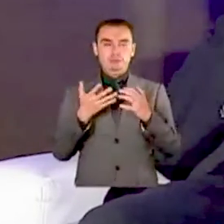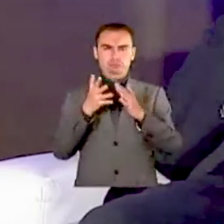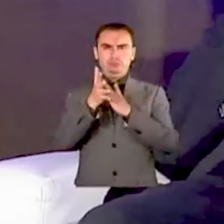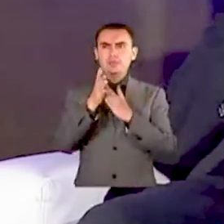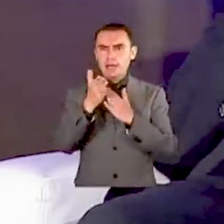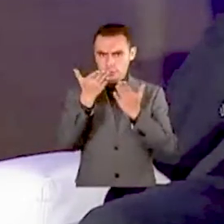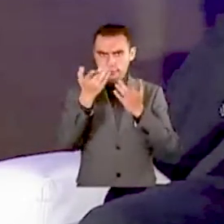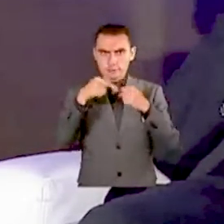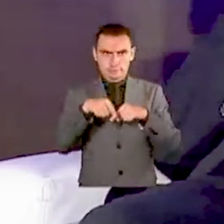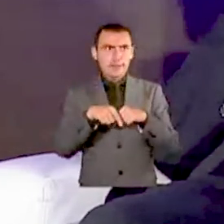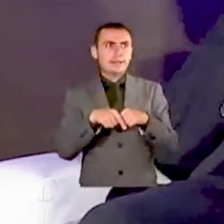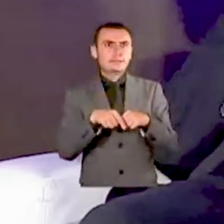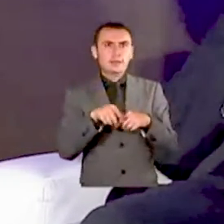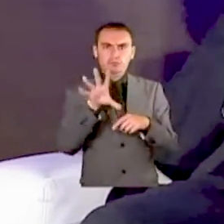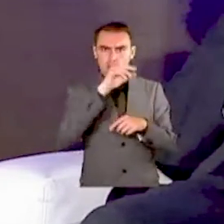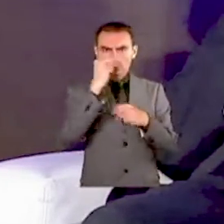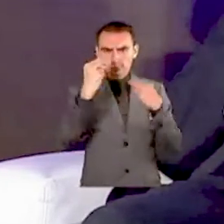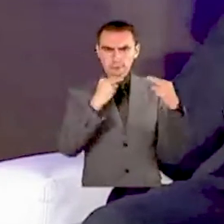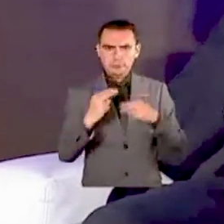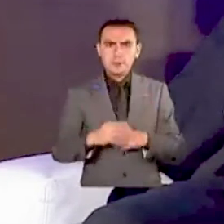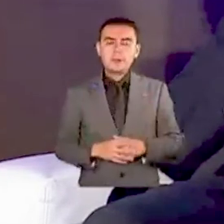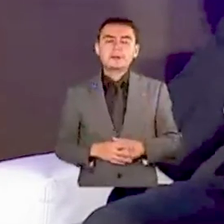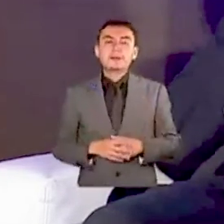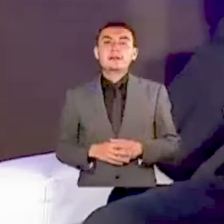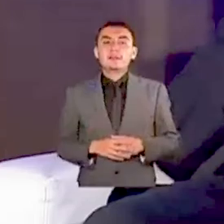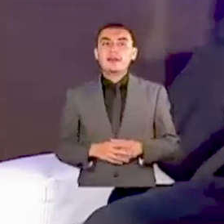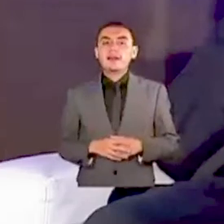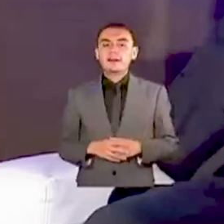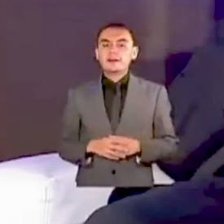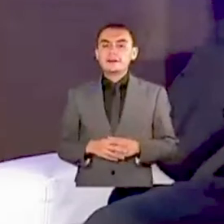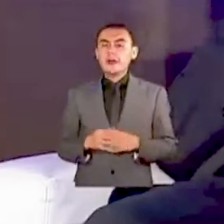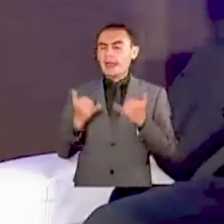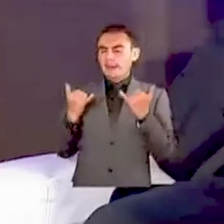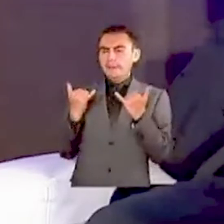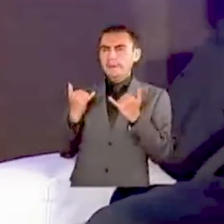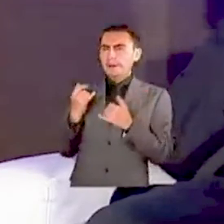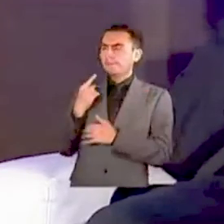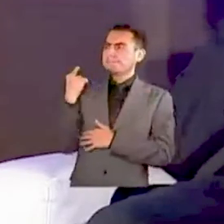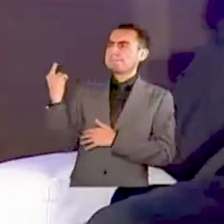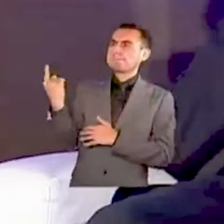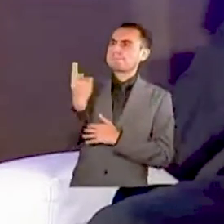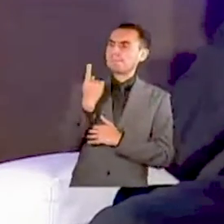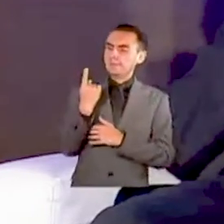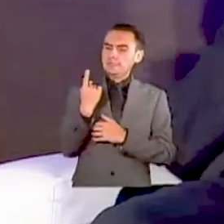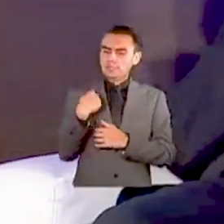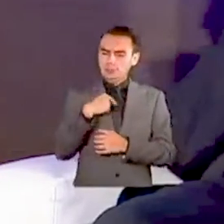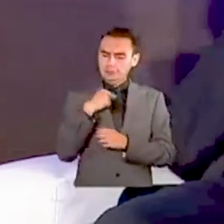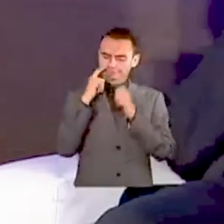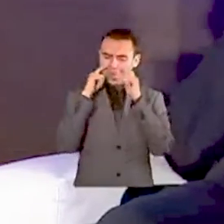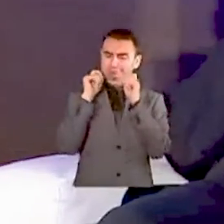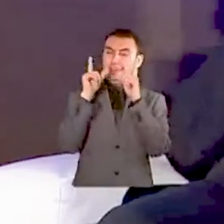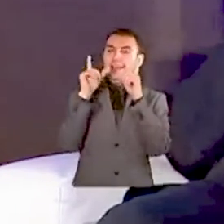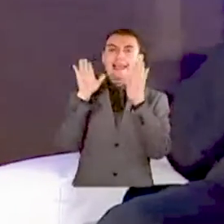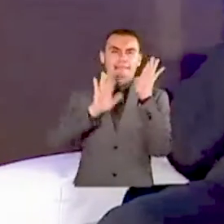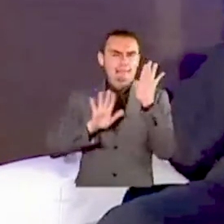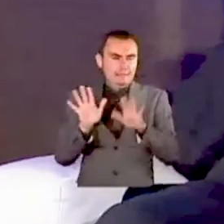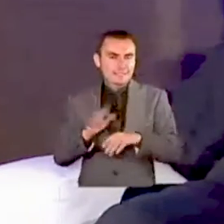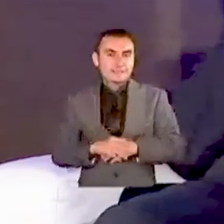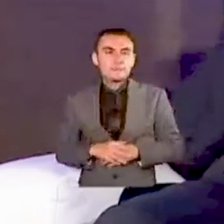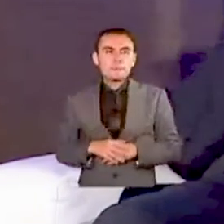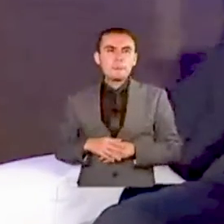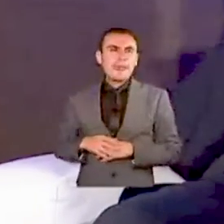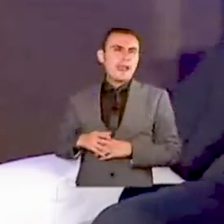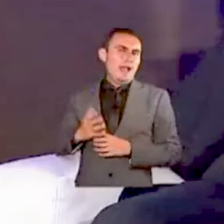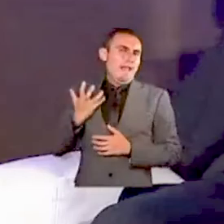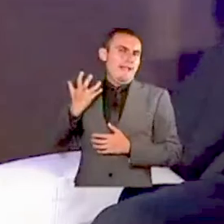hemos hecho en este mundo tan supremamente interesante, complejo y hasta paradójico, porque unos hechos del pasado nos